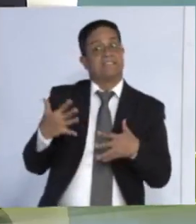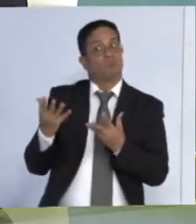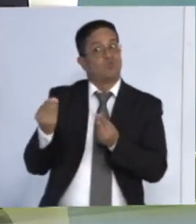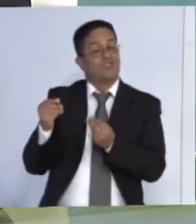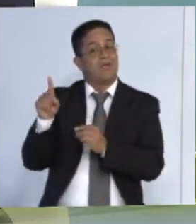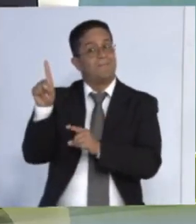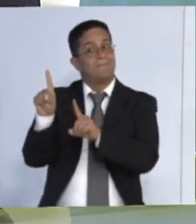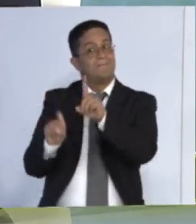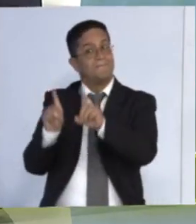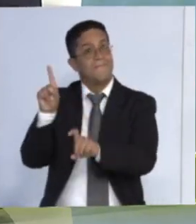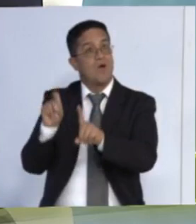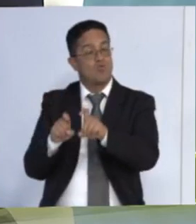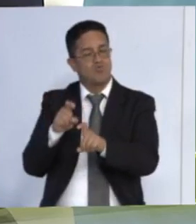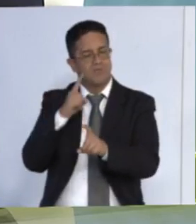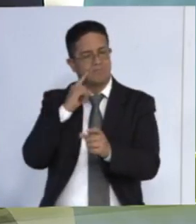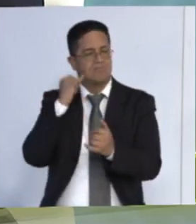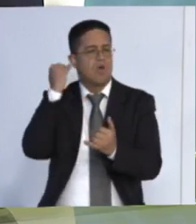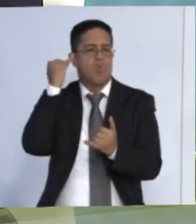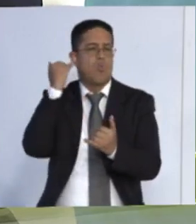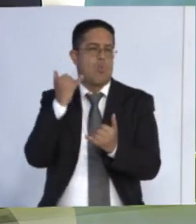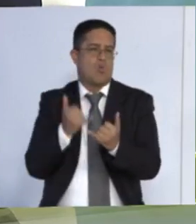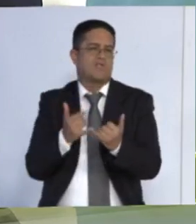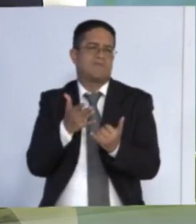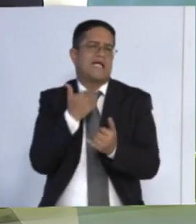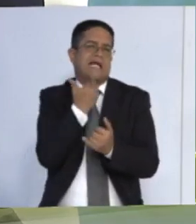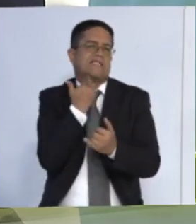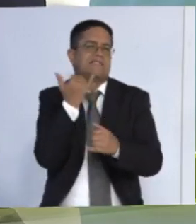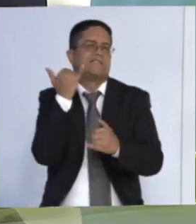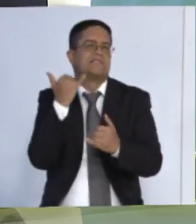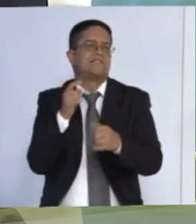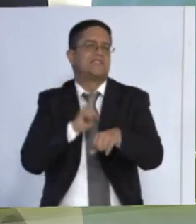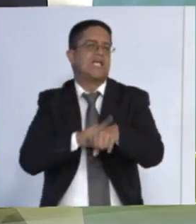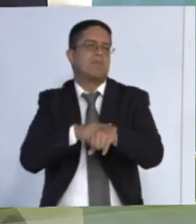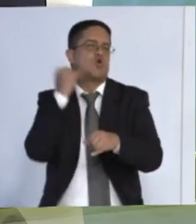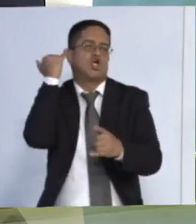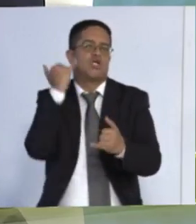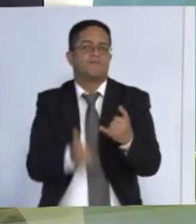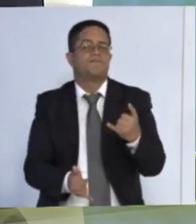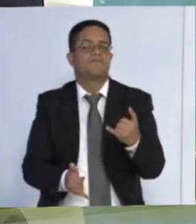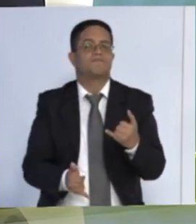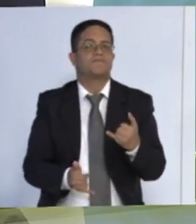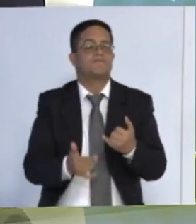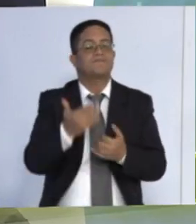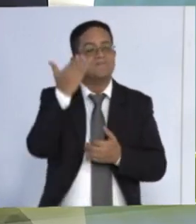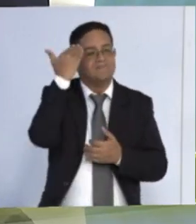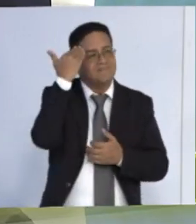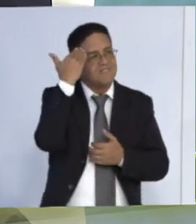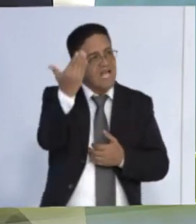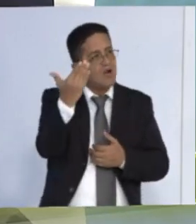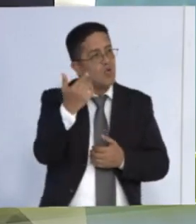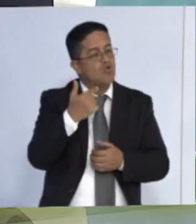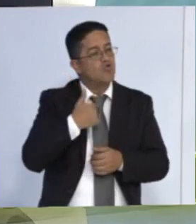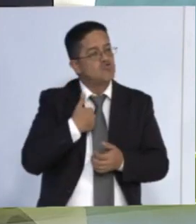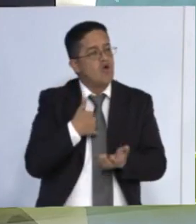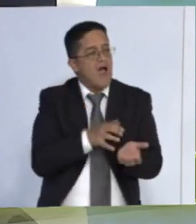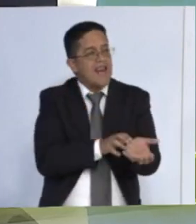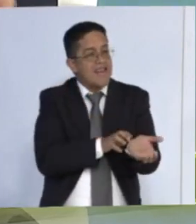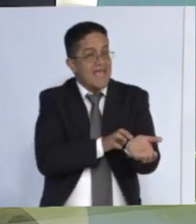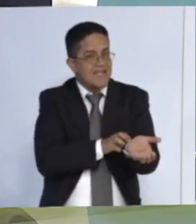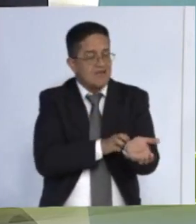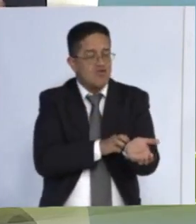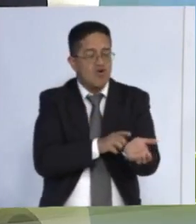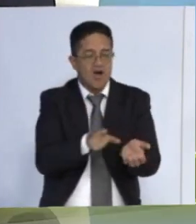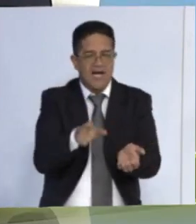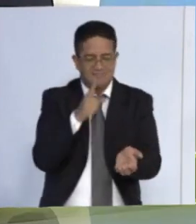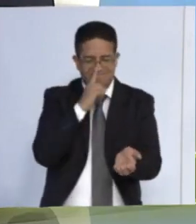preguntas. Voy a hacer una última porque se nos termina el tiempo. Dice Velázquez 8042, dice, saludos, estimado doctor. Yo soy alérgico al jabón neutro.